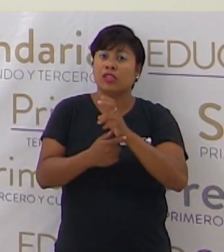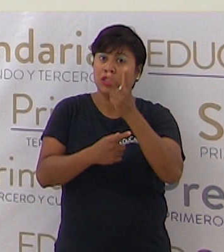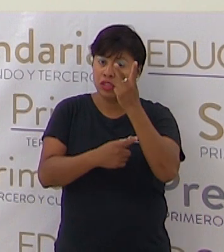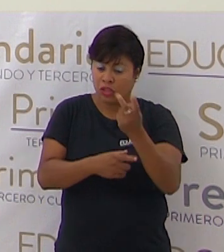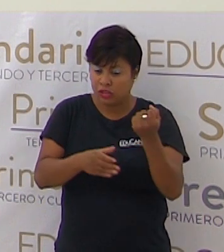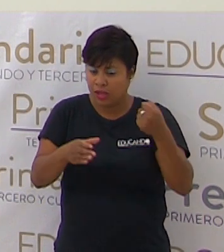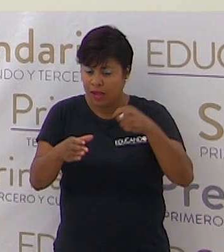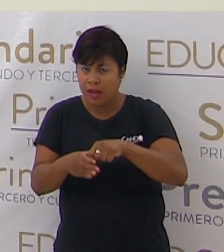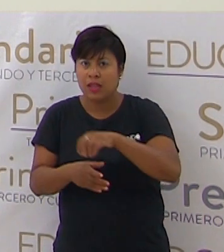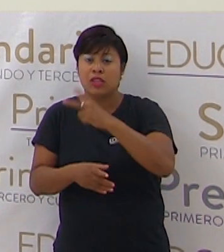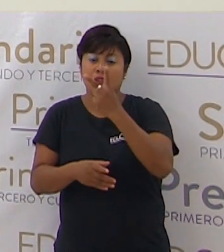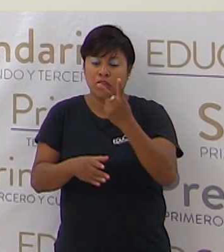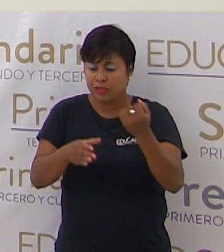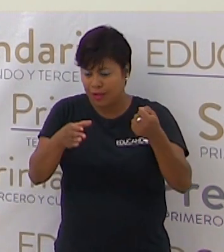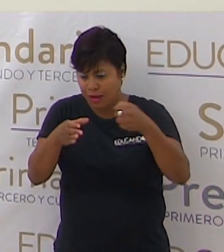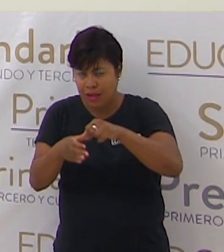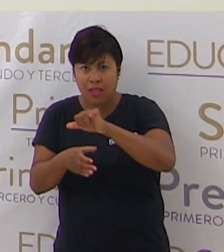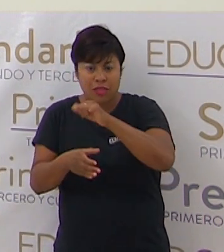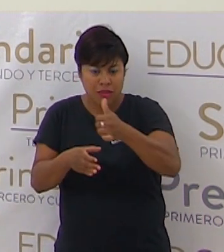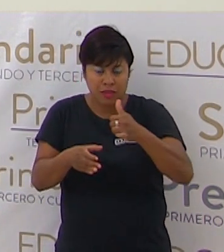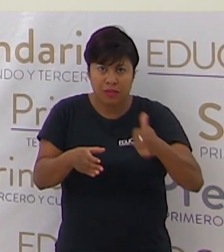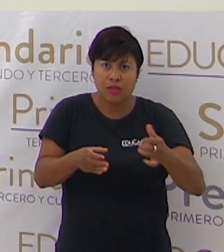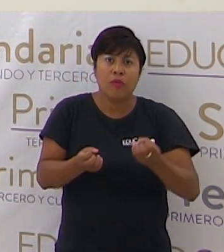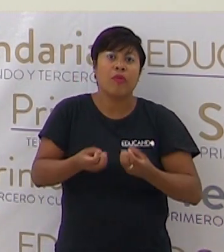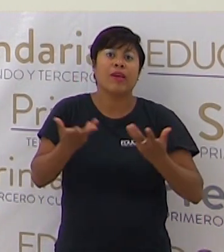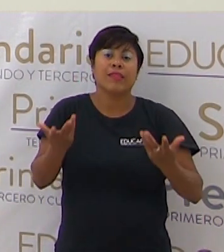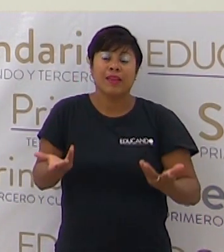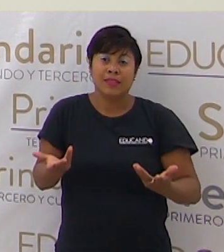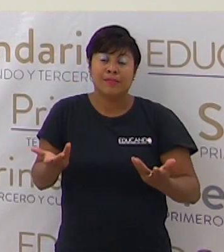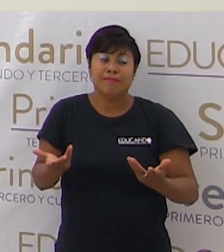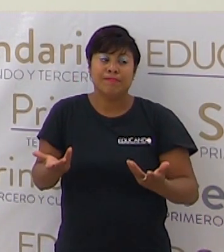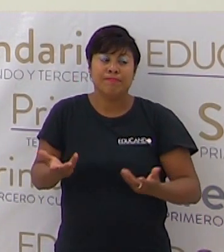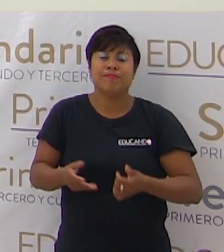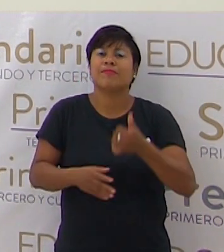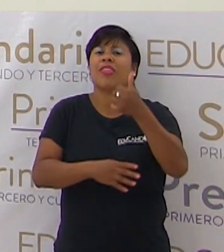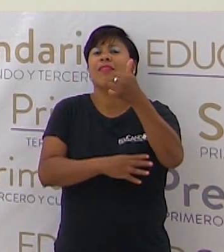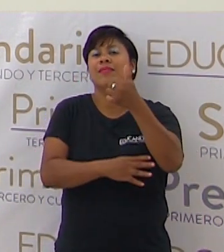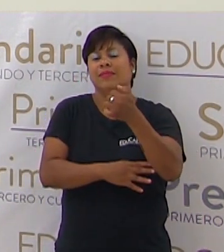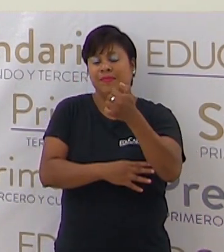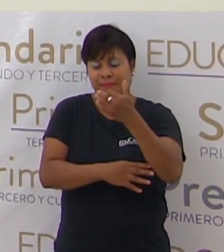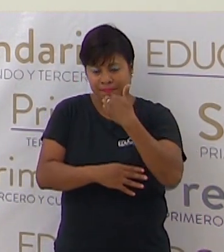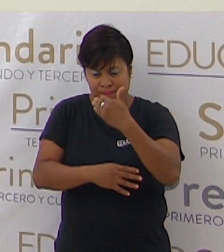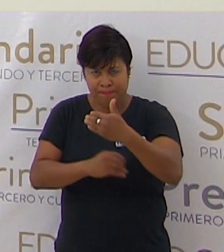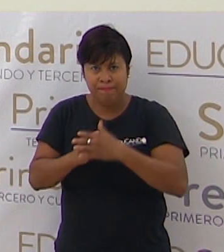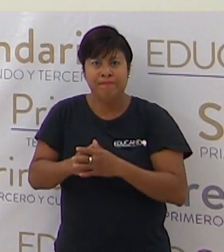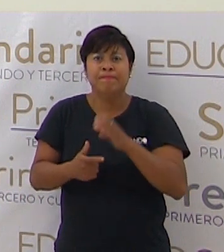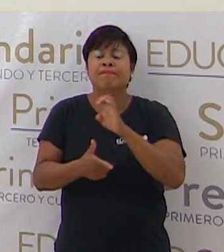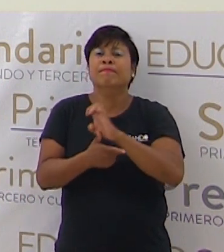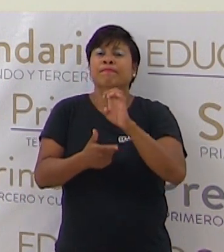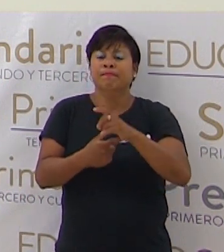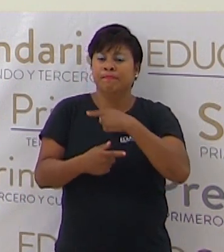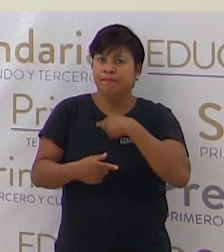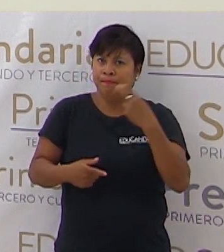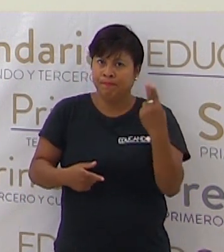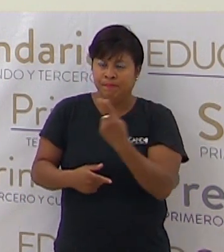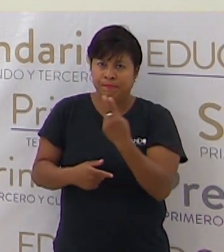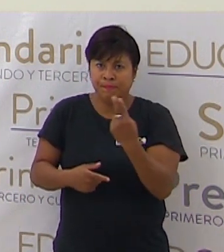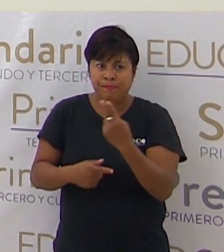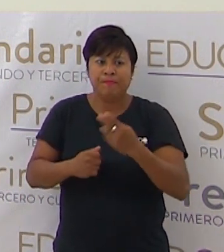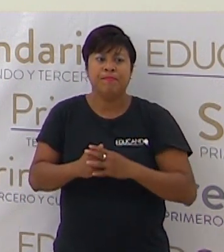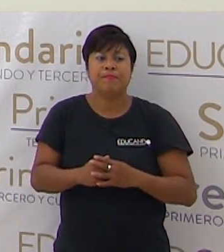jarra, dos de otra jarra y dos de otra jarra, ¿cuántos serían? 6. Muy bien. Entonces, yo